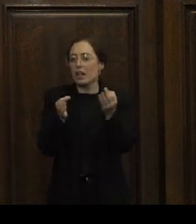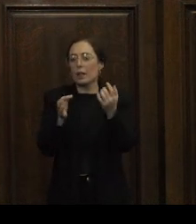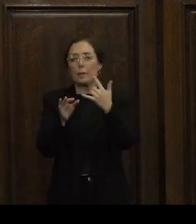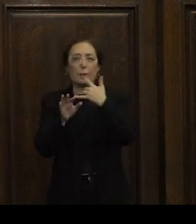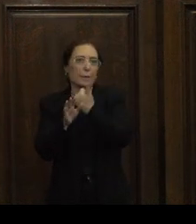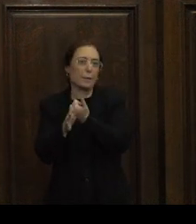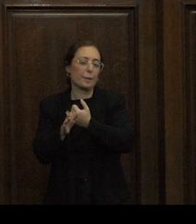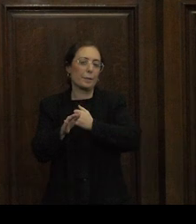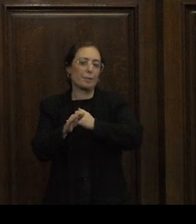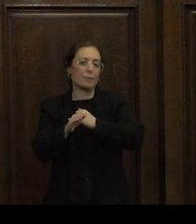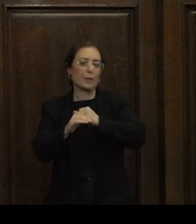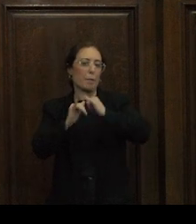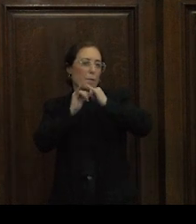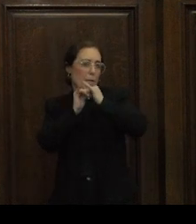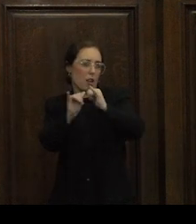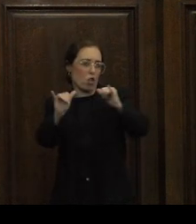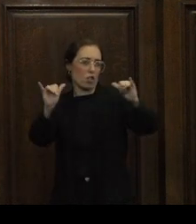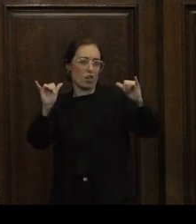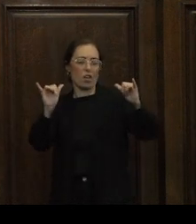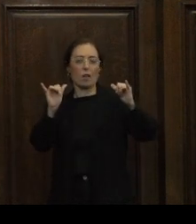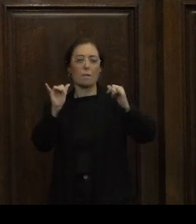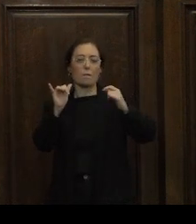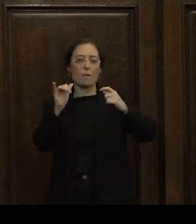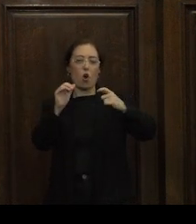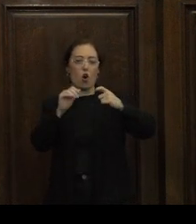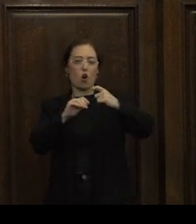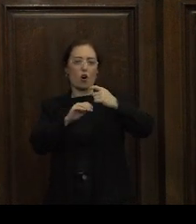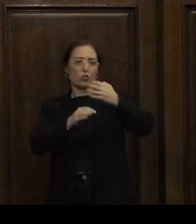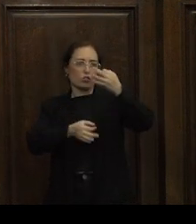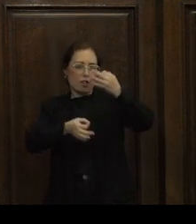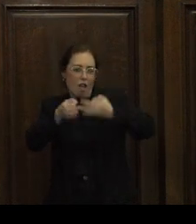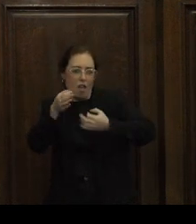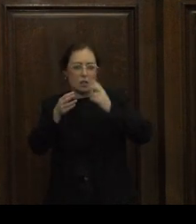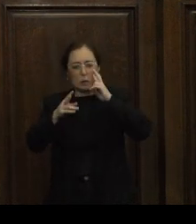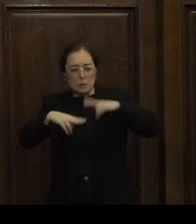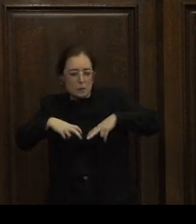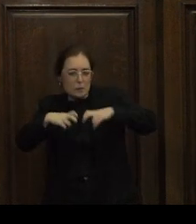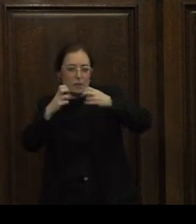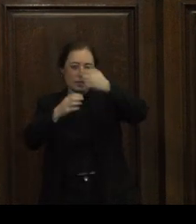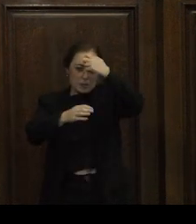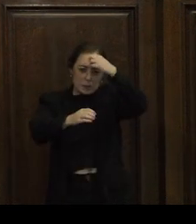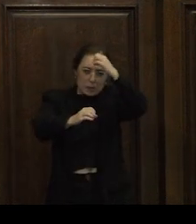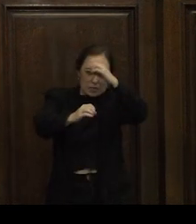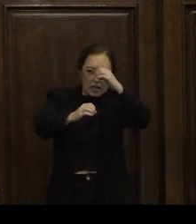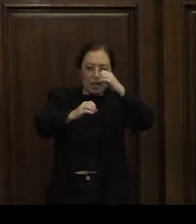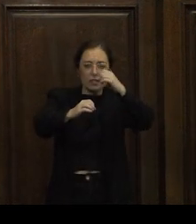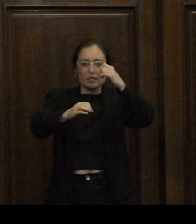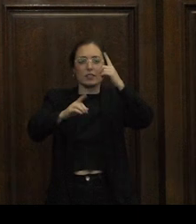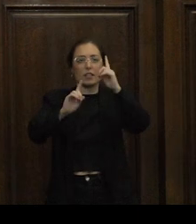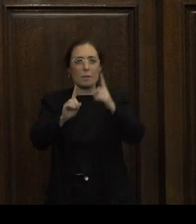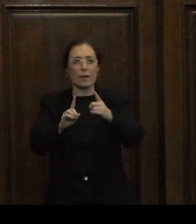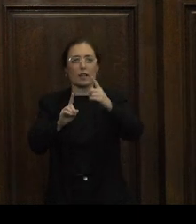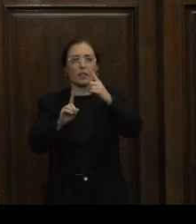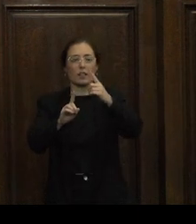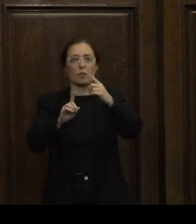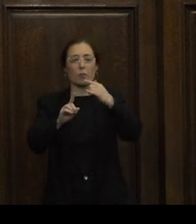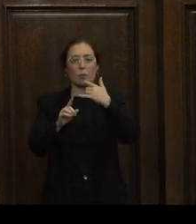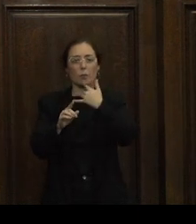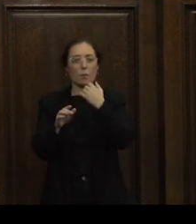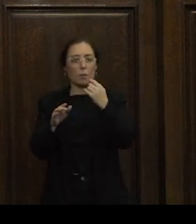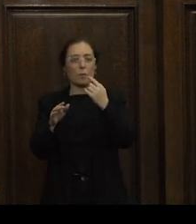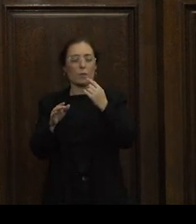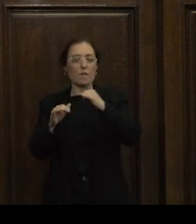léxico del periodismo, ¿no? Y también al de la ciencia, en el cual se contrastaba con fuentes, por ejemplo, se basaban en